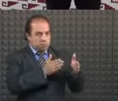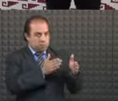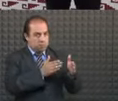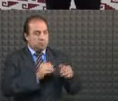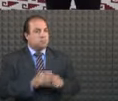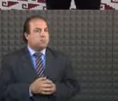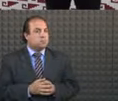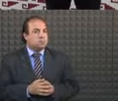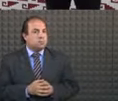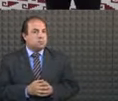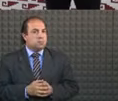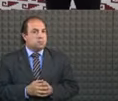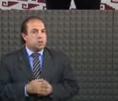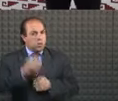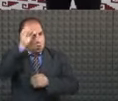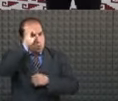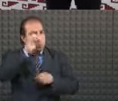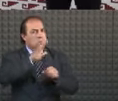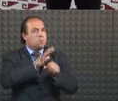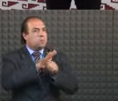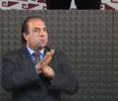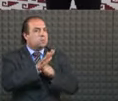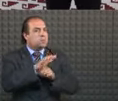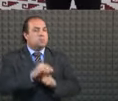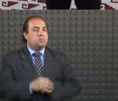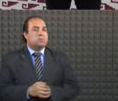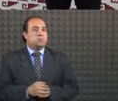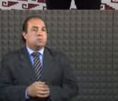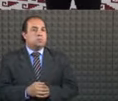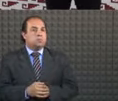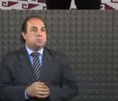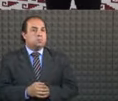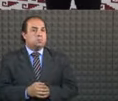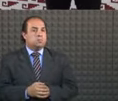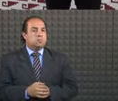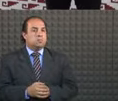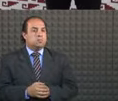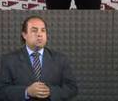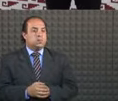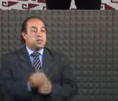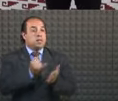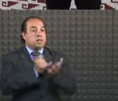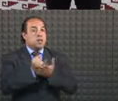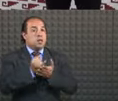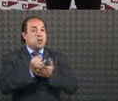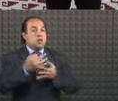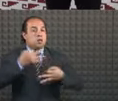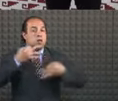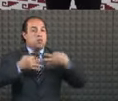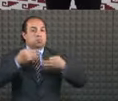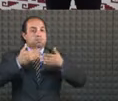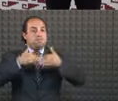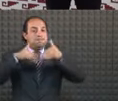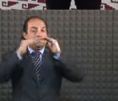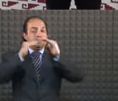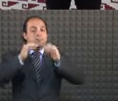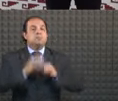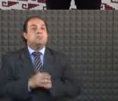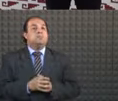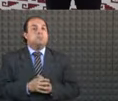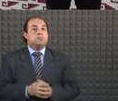permite, pues su opinión sobre la decisión que se dio en la Suprema Corte